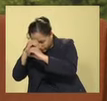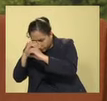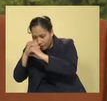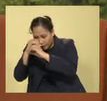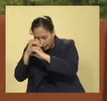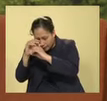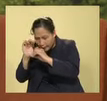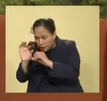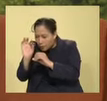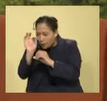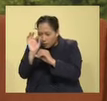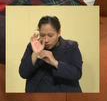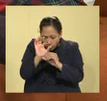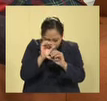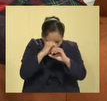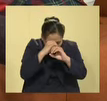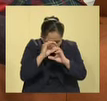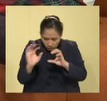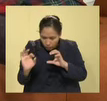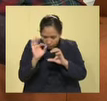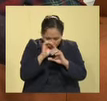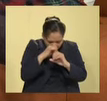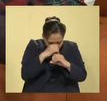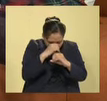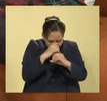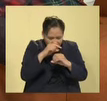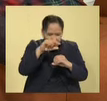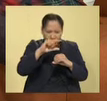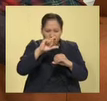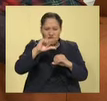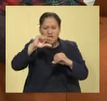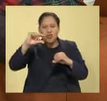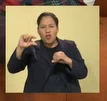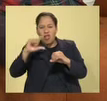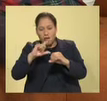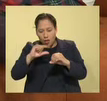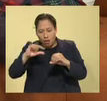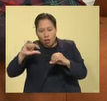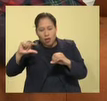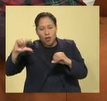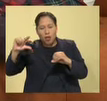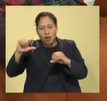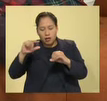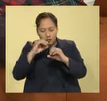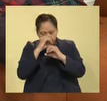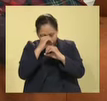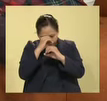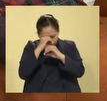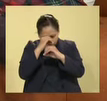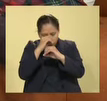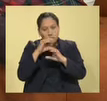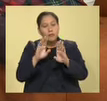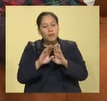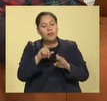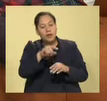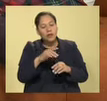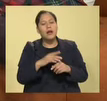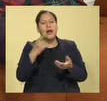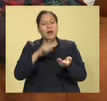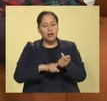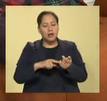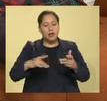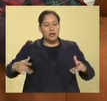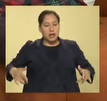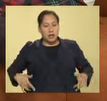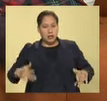Y te das cuenta que los valores están totalmente alterados. Entonces, el diagnóstico de la acidosis tubular renal yo les podría